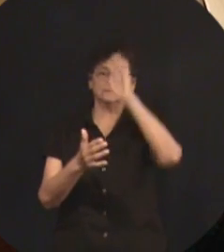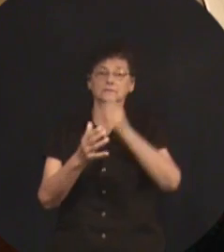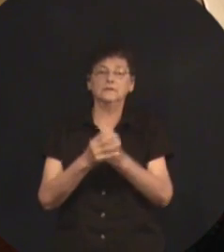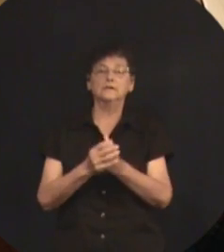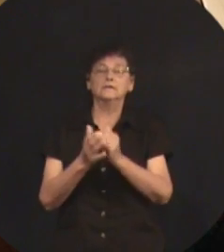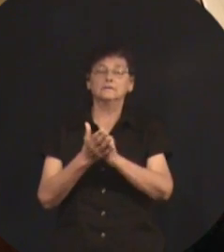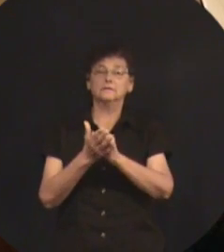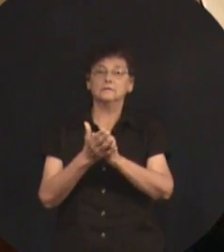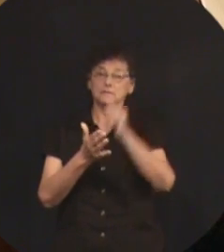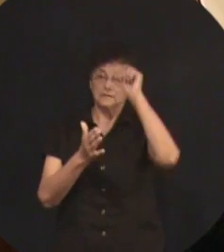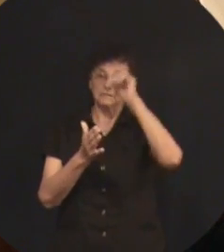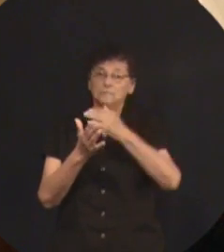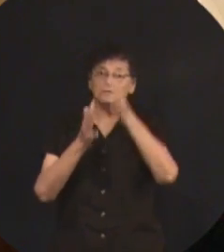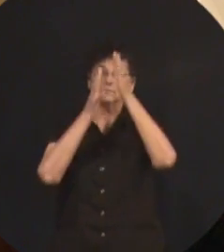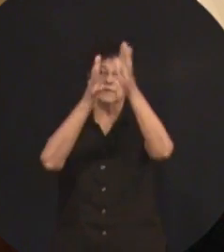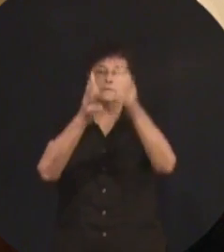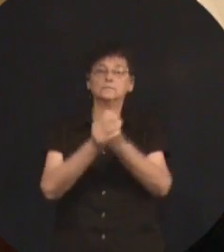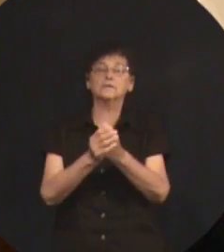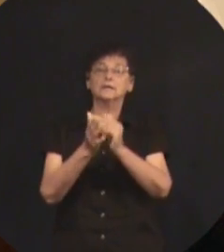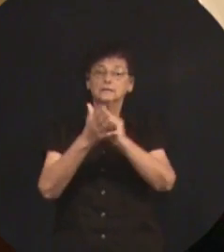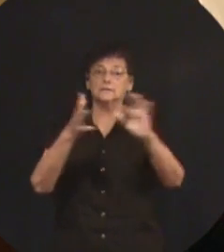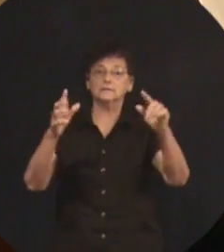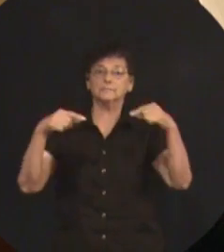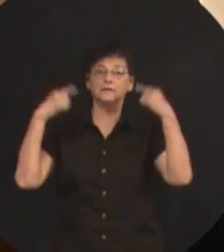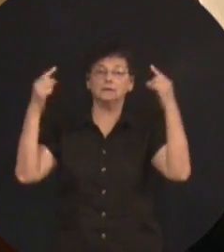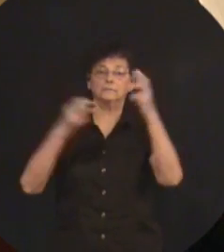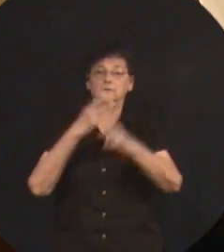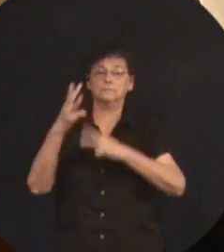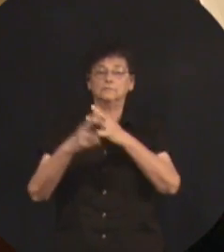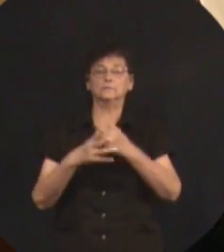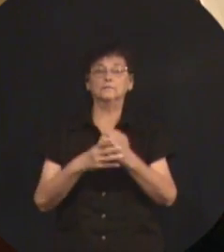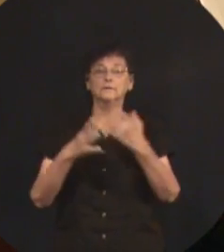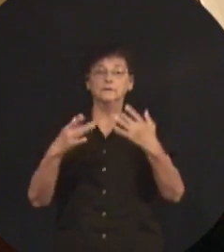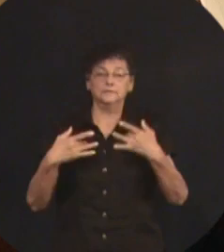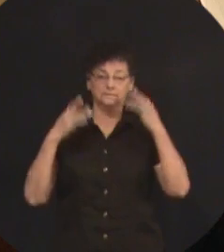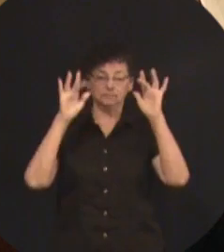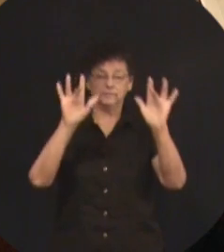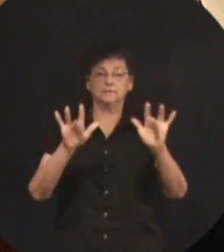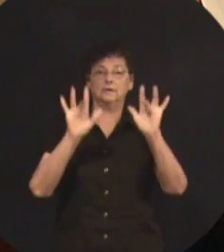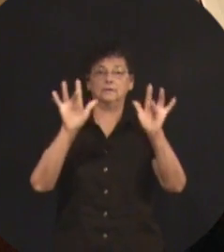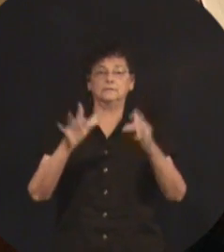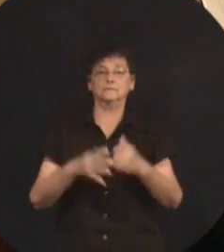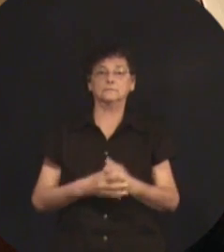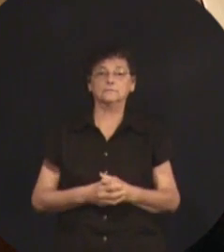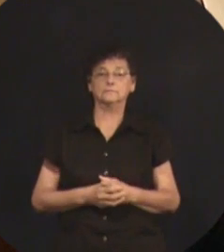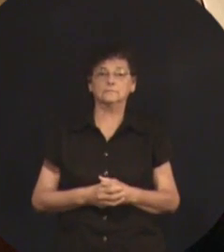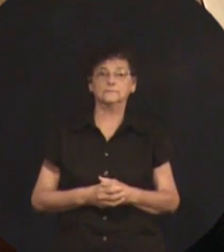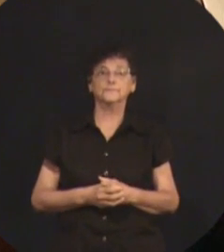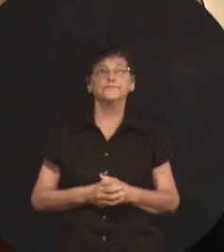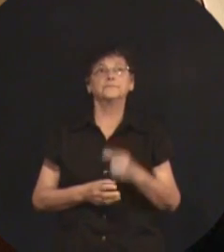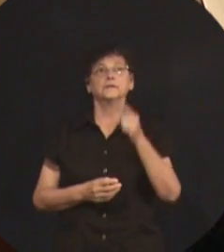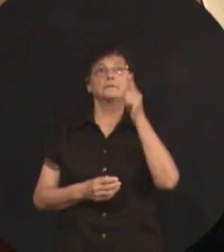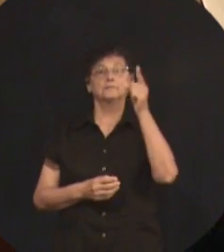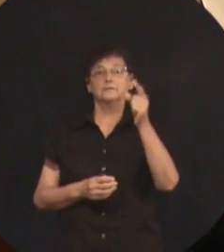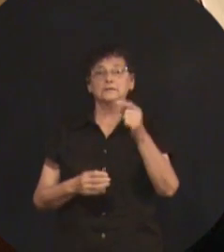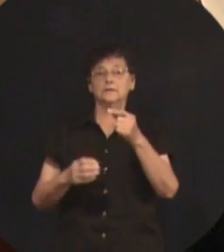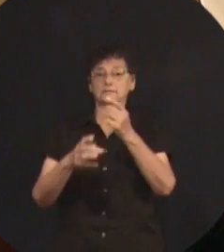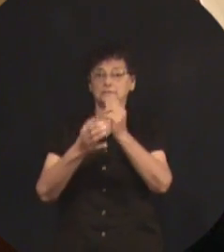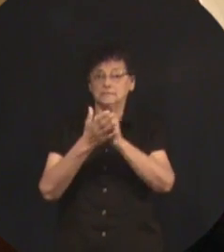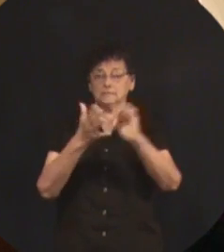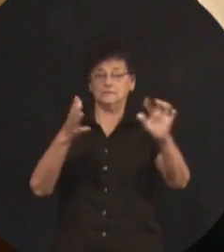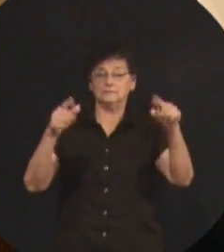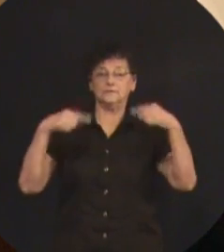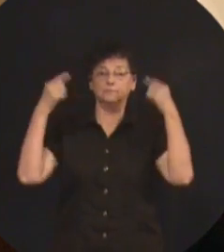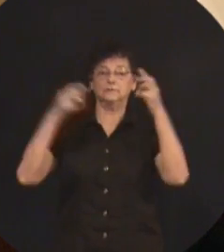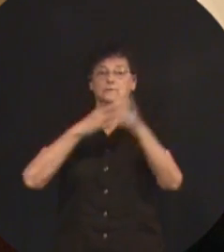Dios, Hijo del Padre, Tú que quitas el pecado del mundo, ten piedad de nosotros. Tú que quitas